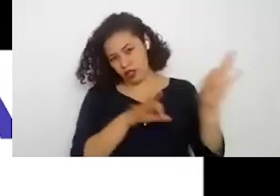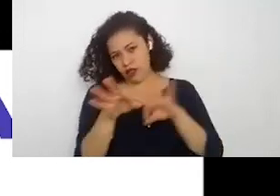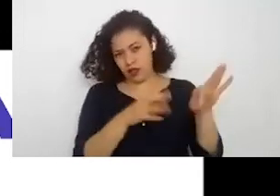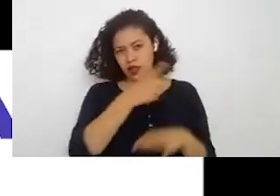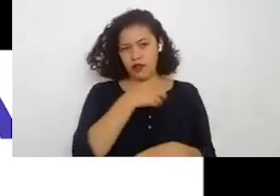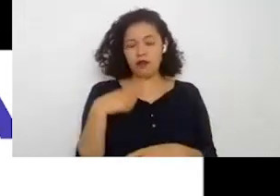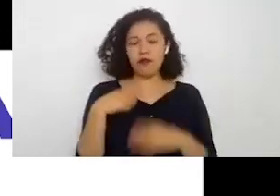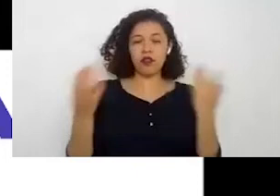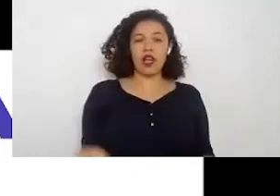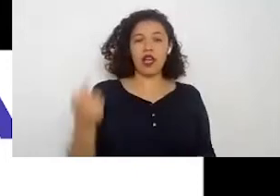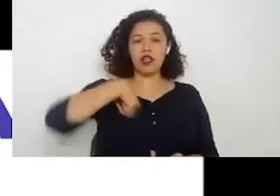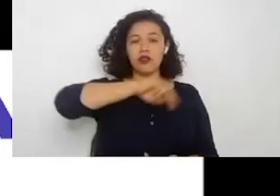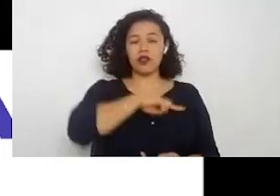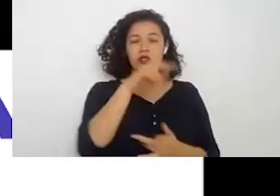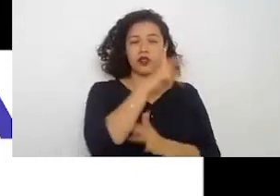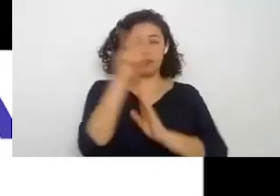nos enfocamos